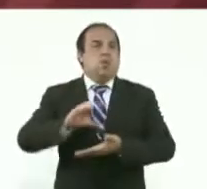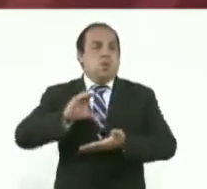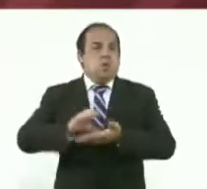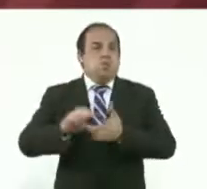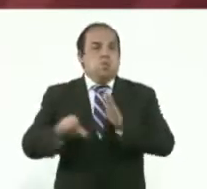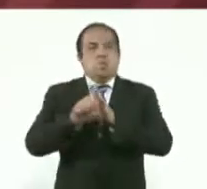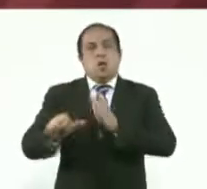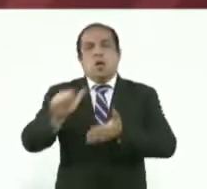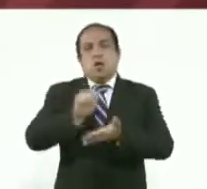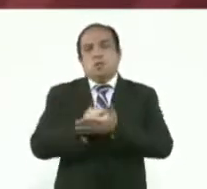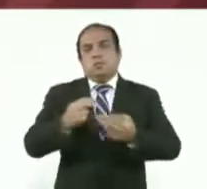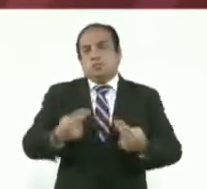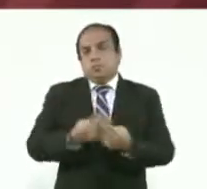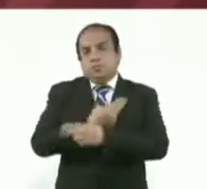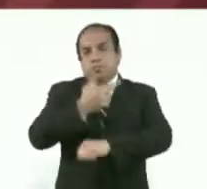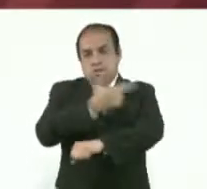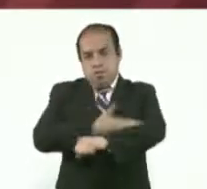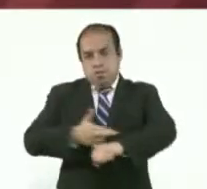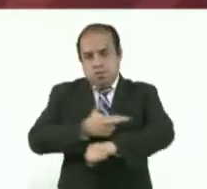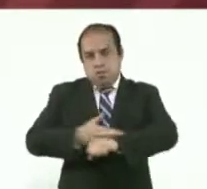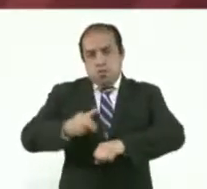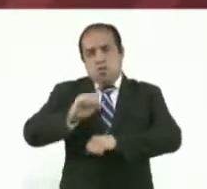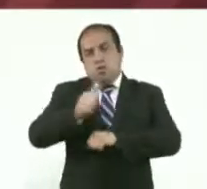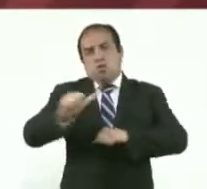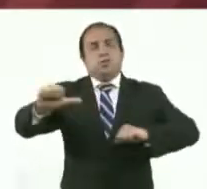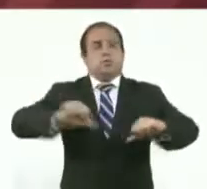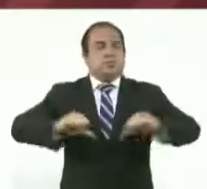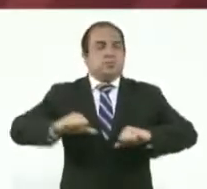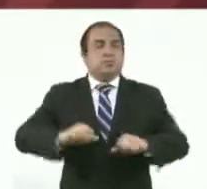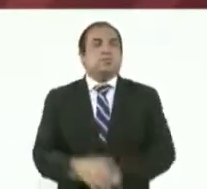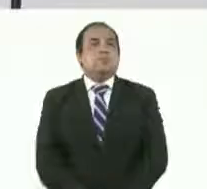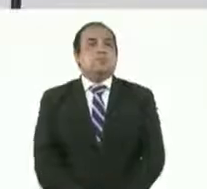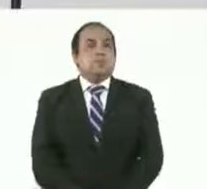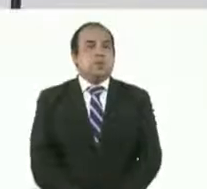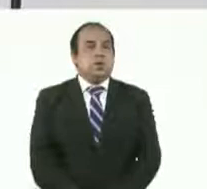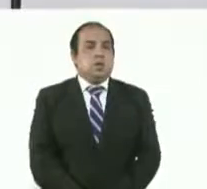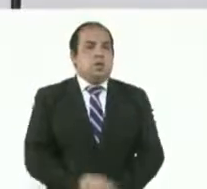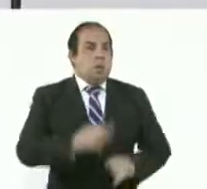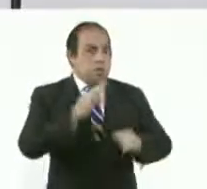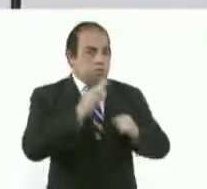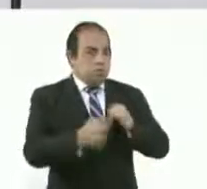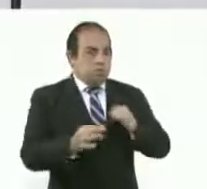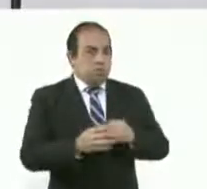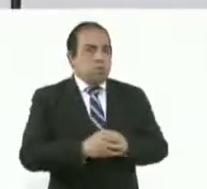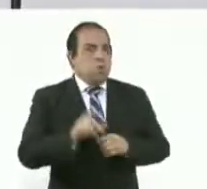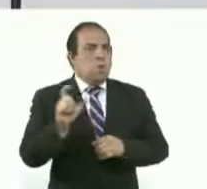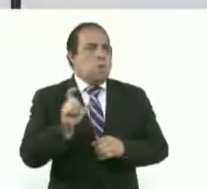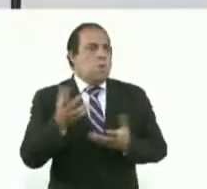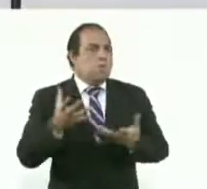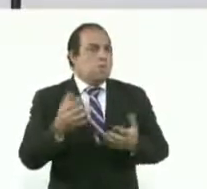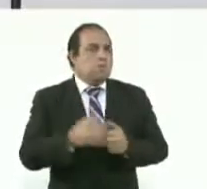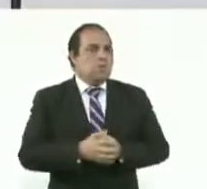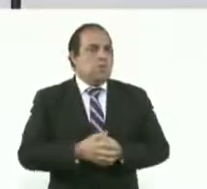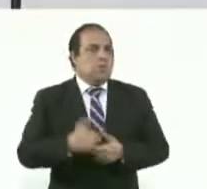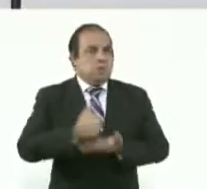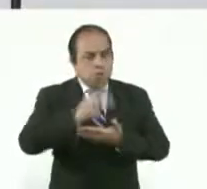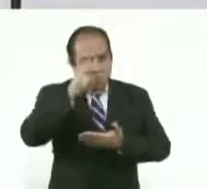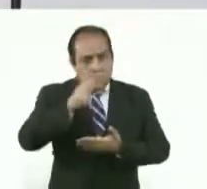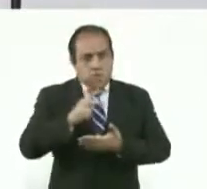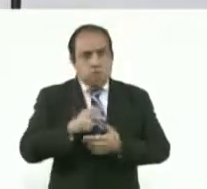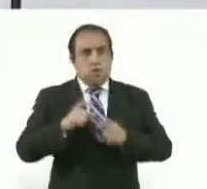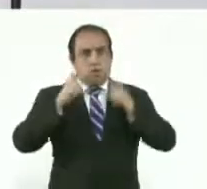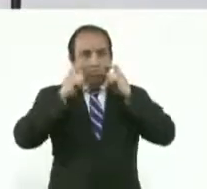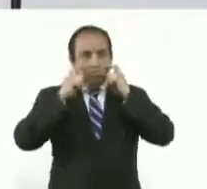actas de nacimiento y algunas otras acciones. Bueno, ya finalmente, ¿ya cuándo podríamos hablar de que la Ciudad de México va a